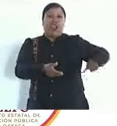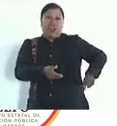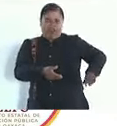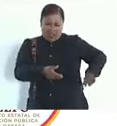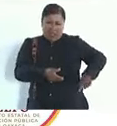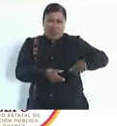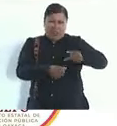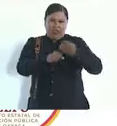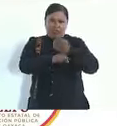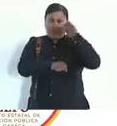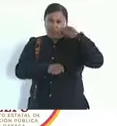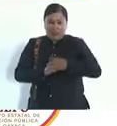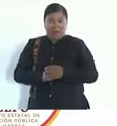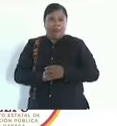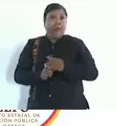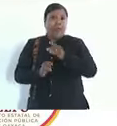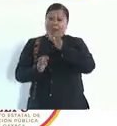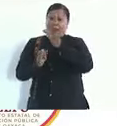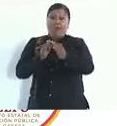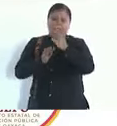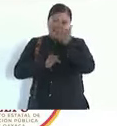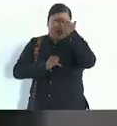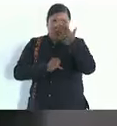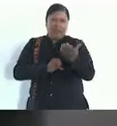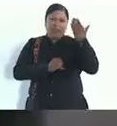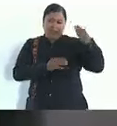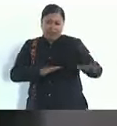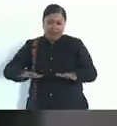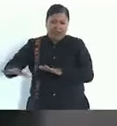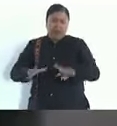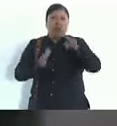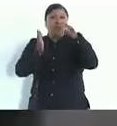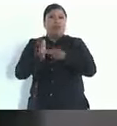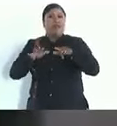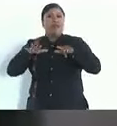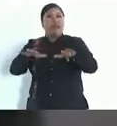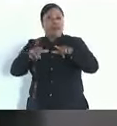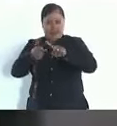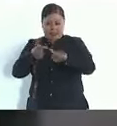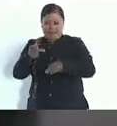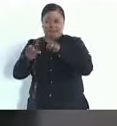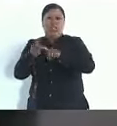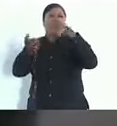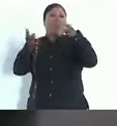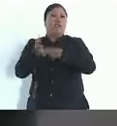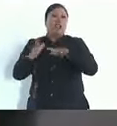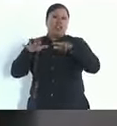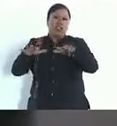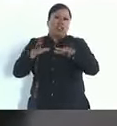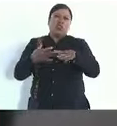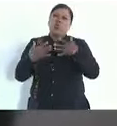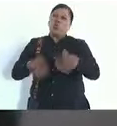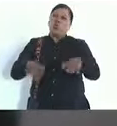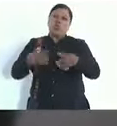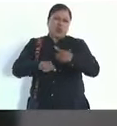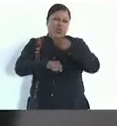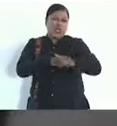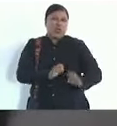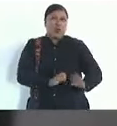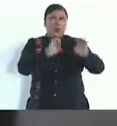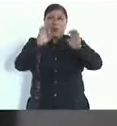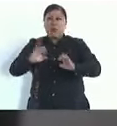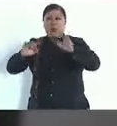finalmente, sabemos que el temblor del 2017 y del 2018 afectó gravemente el patrimonio